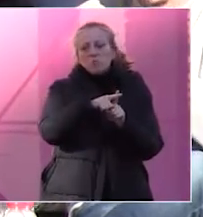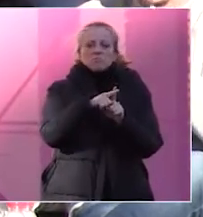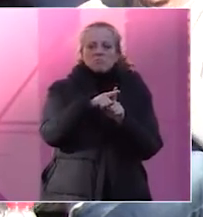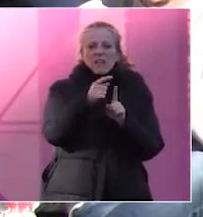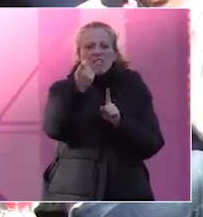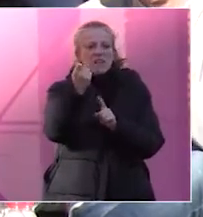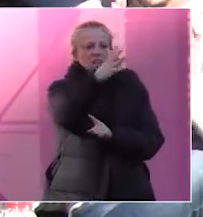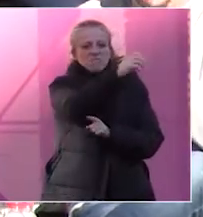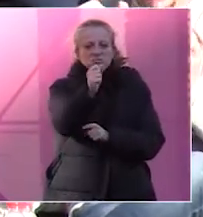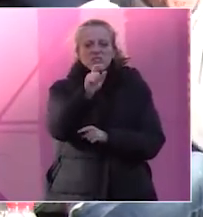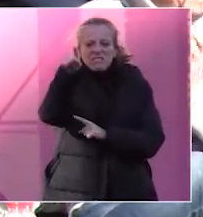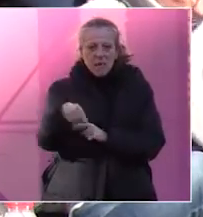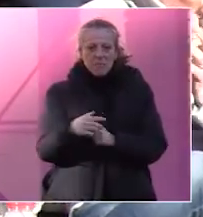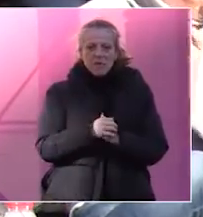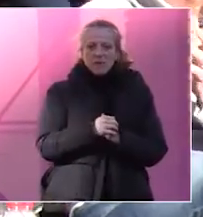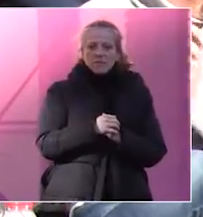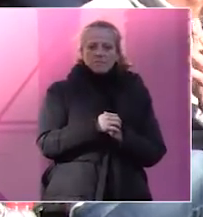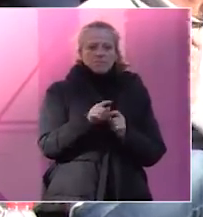lo compró.